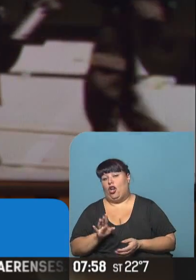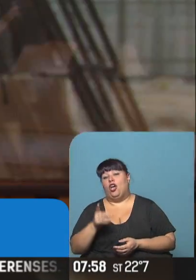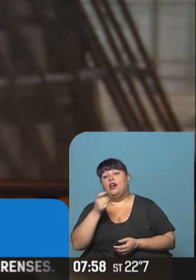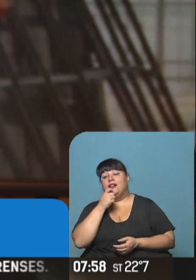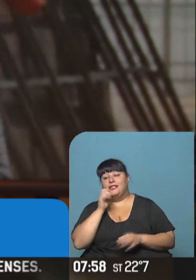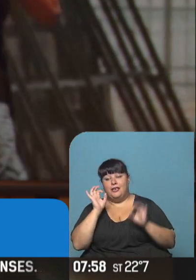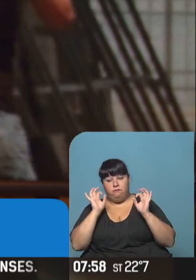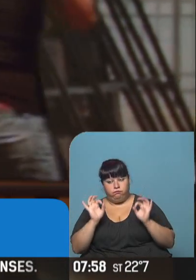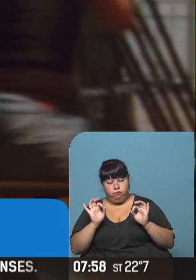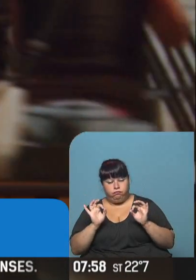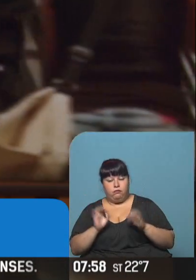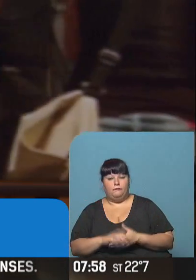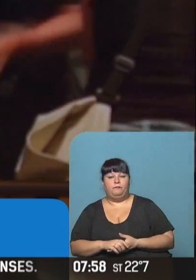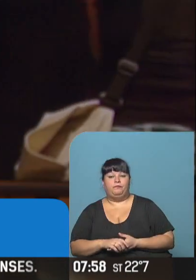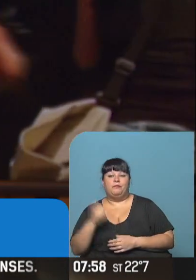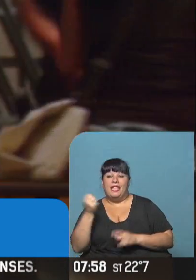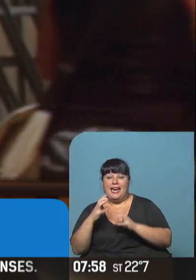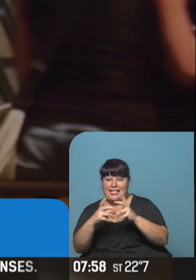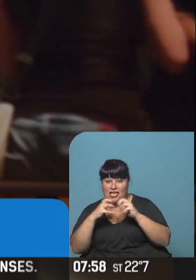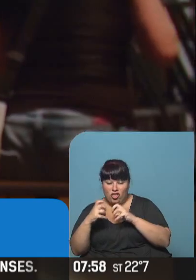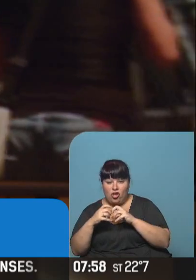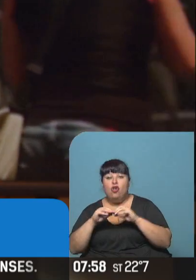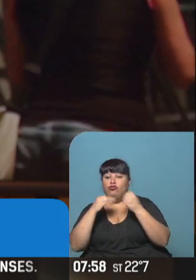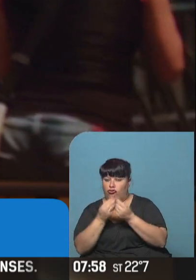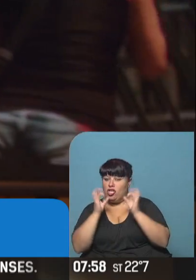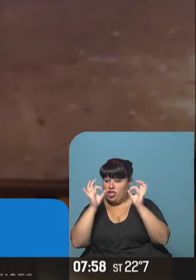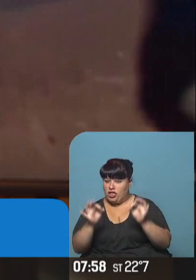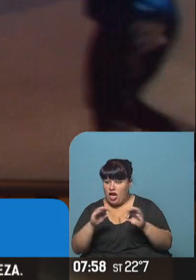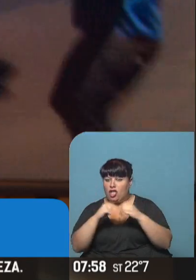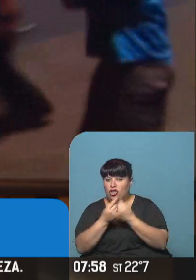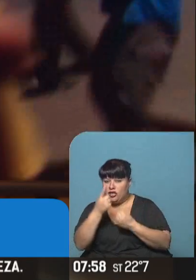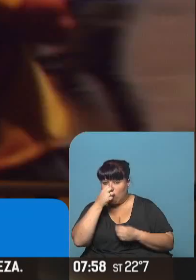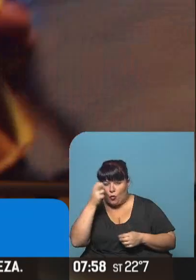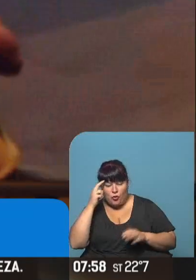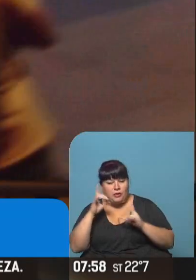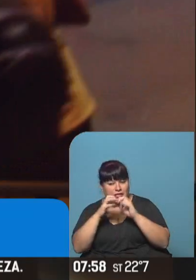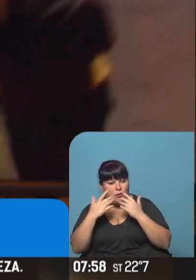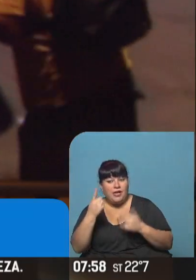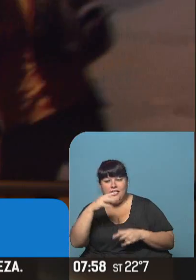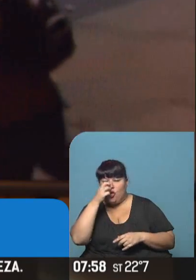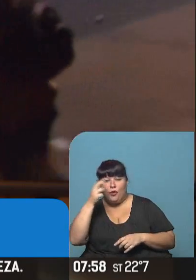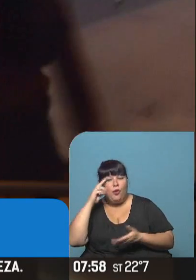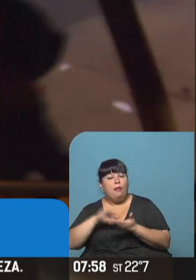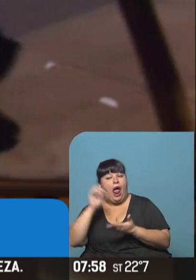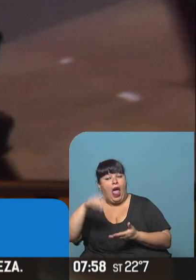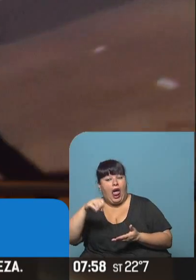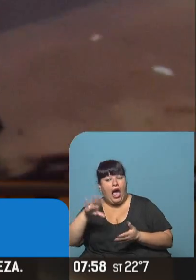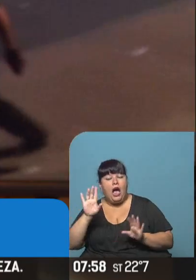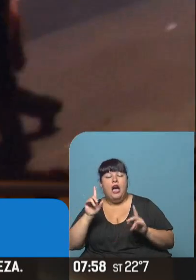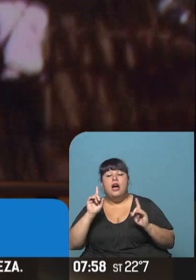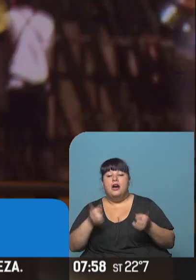vez que se intentó sesionar, tenían el número, estaba el quórum, como para sesionar los 129 diputados, es cuando